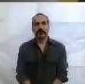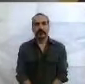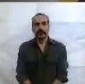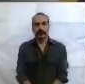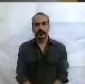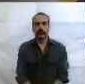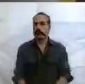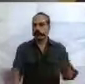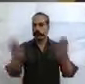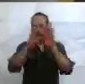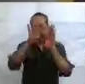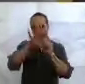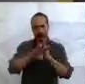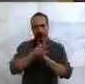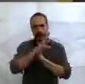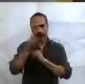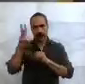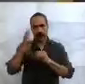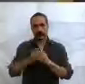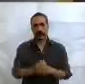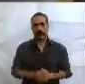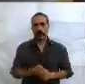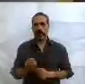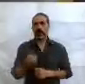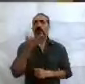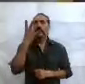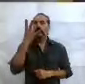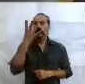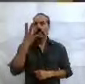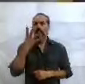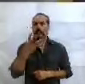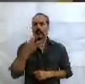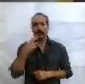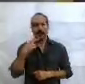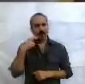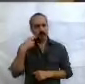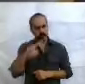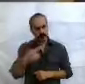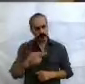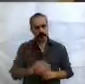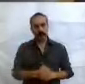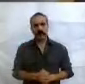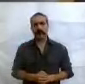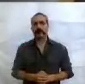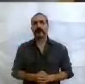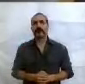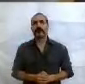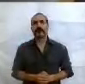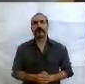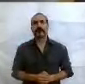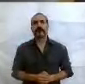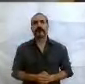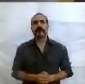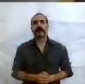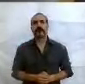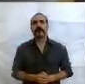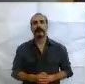Se cierra el tablero electrónico y doy cuenta del resultado de la votación. De un total de